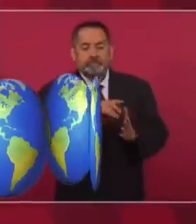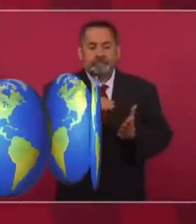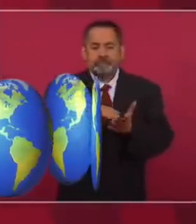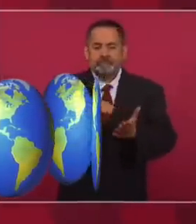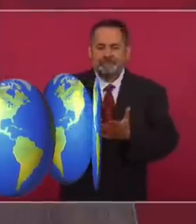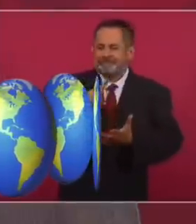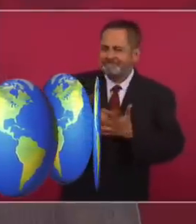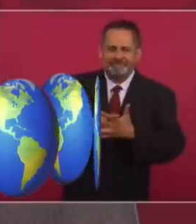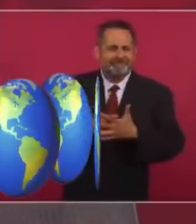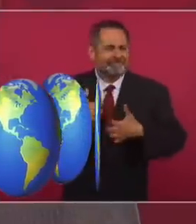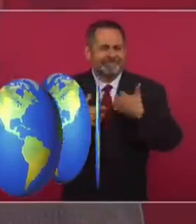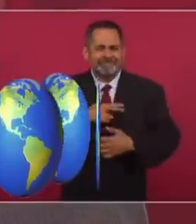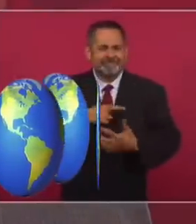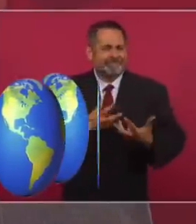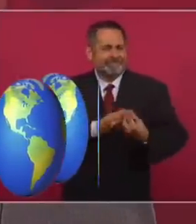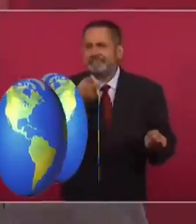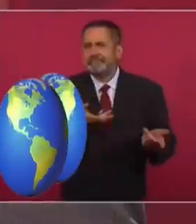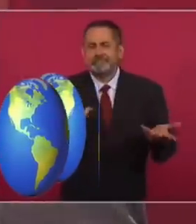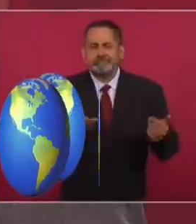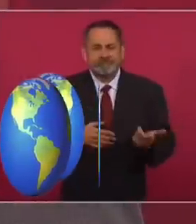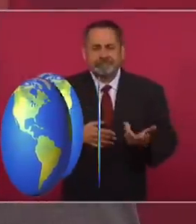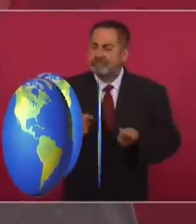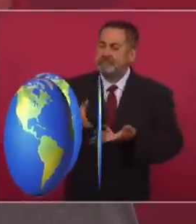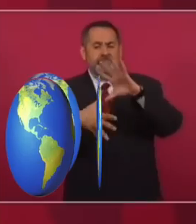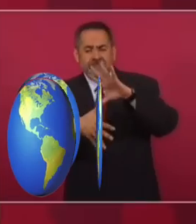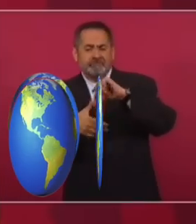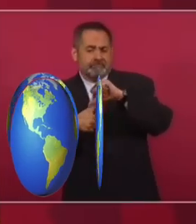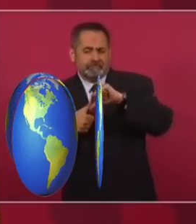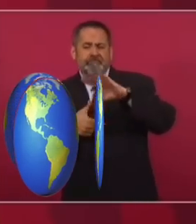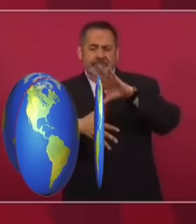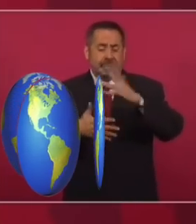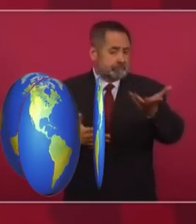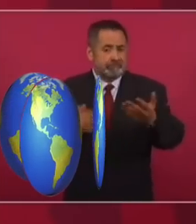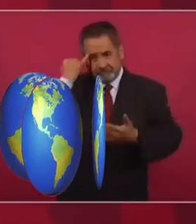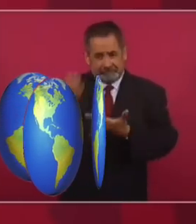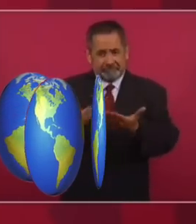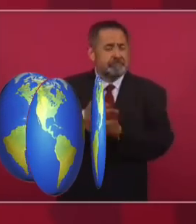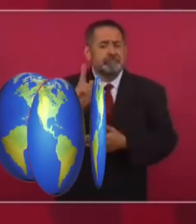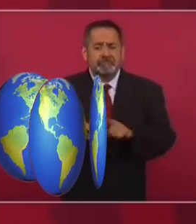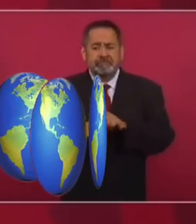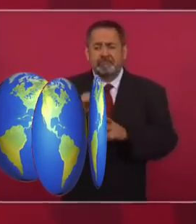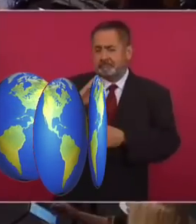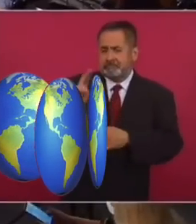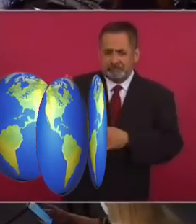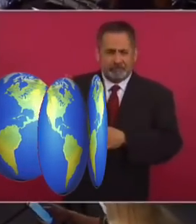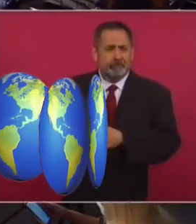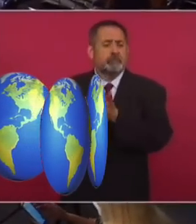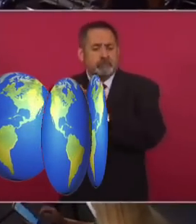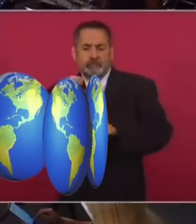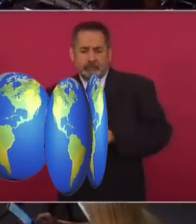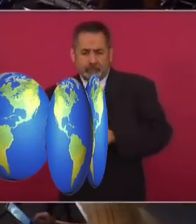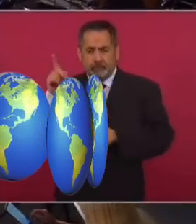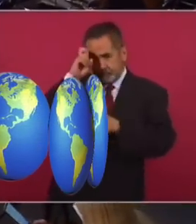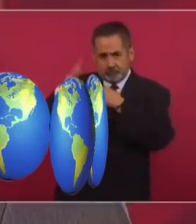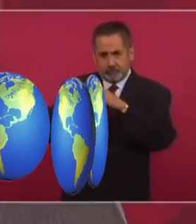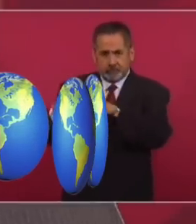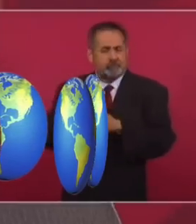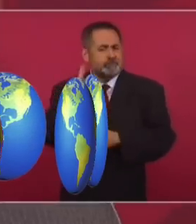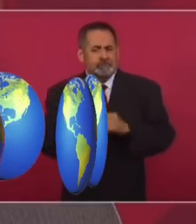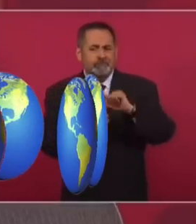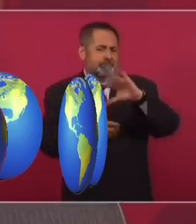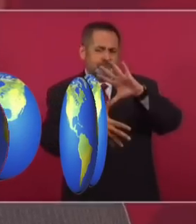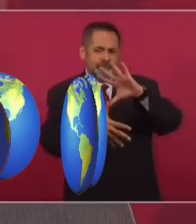esa rémora de política intervencionista. Estamos proponiendo que así como la Comunidad Europea luego se convirtió en Unión Europea, que así en